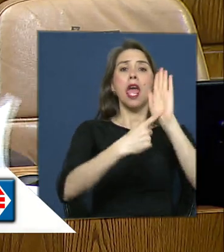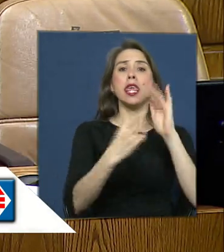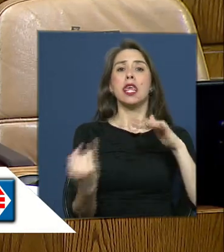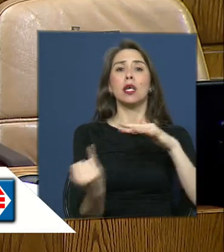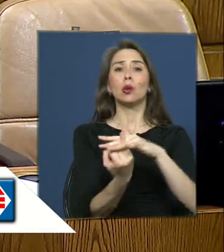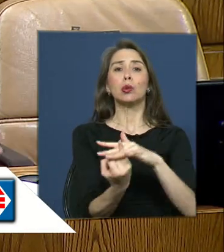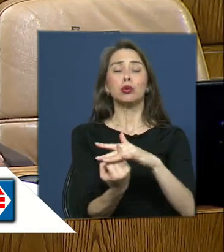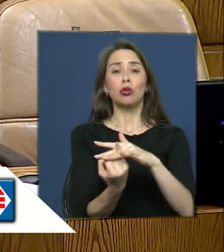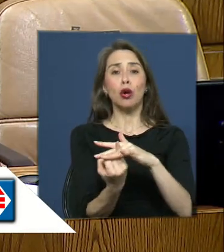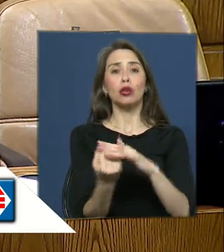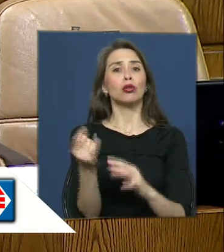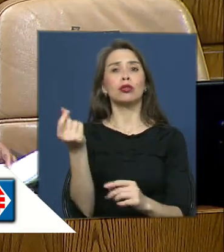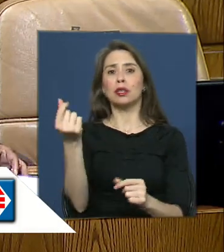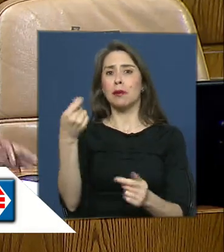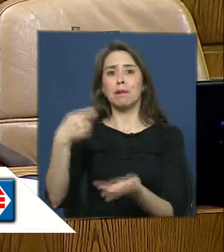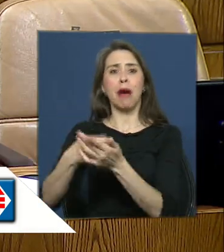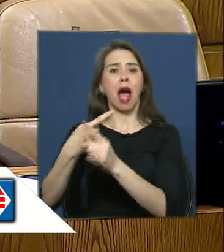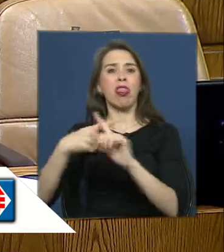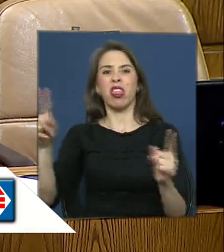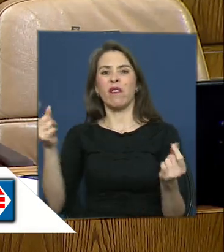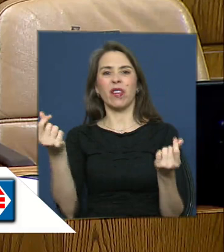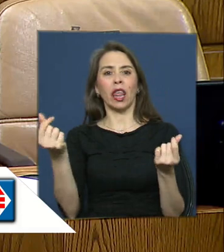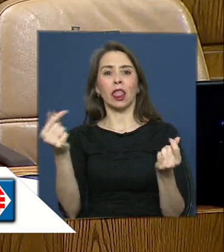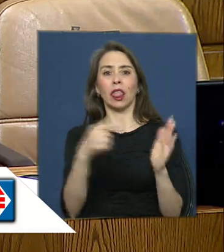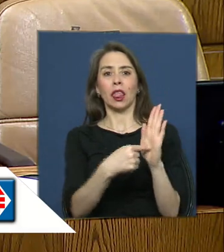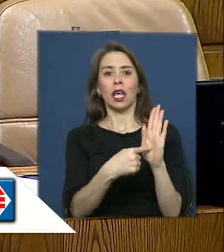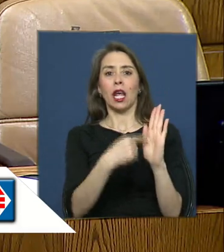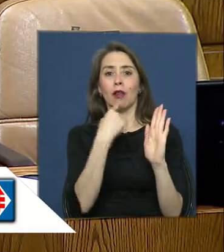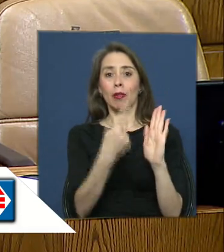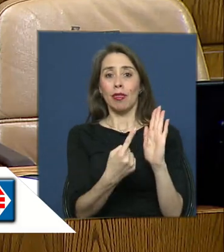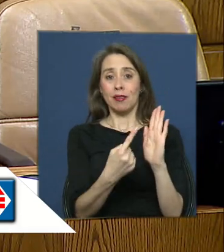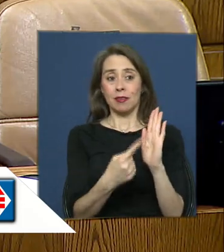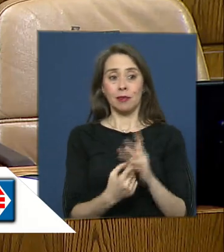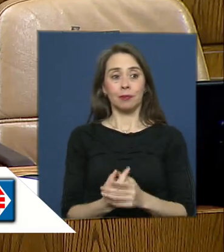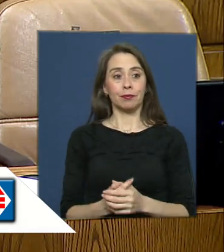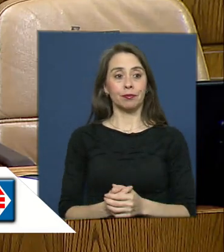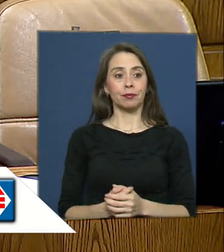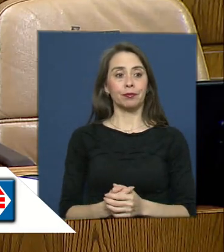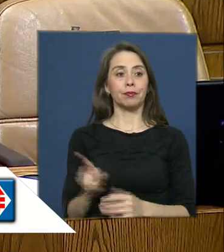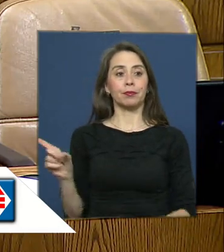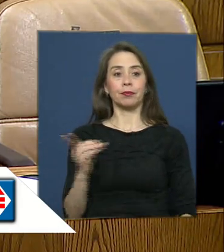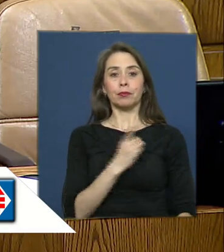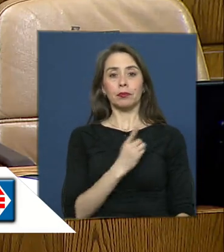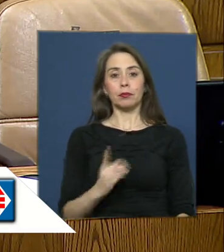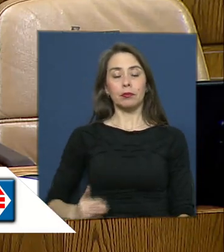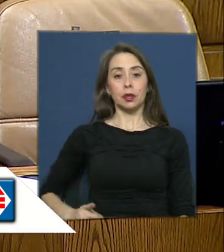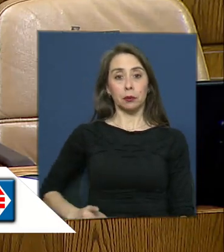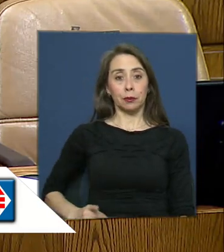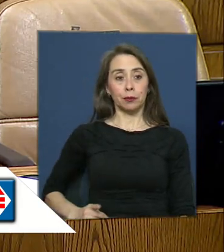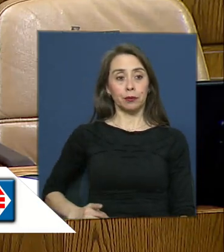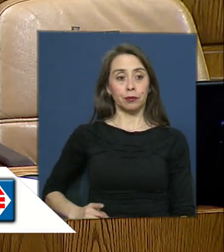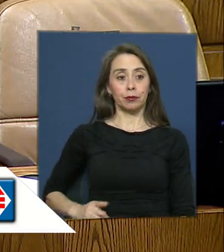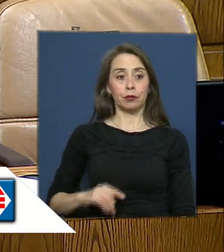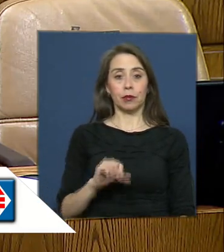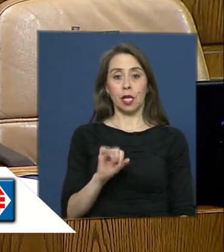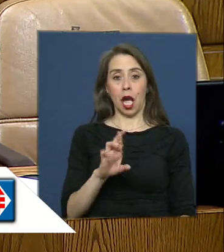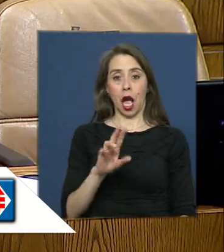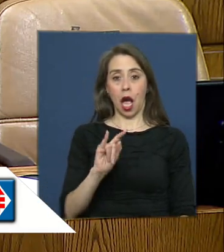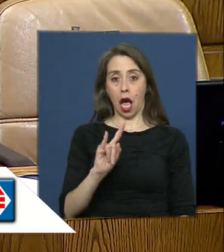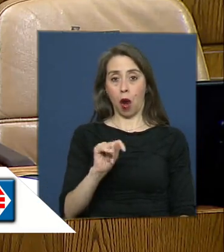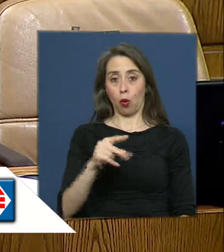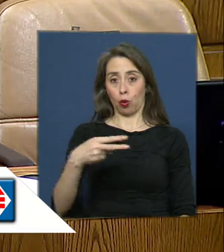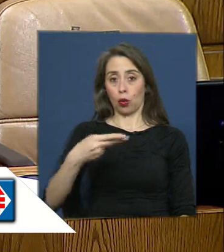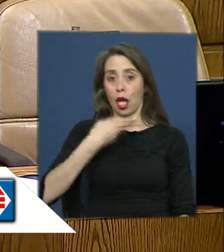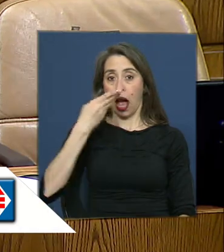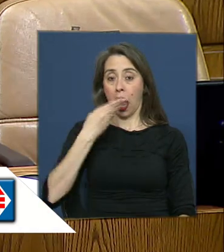lo señaló en una de sus preocupaciones quien me antecedió en la palabra, el diputado Pepe Jaut,